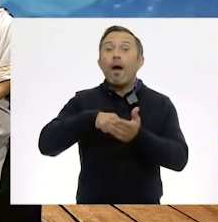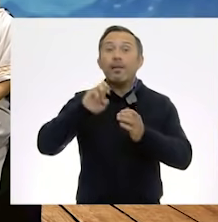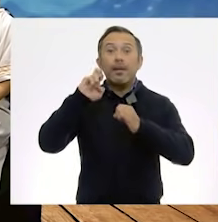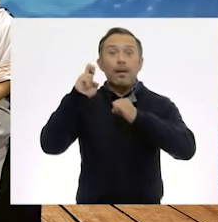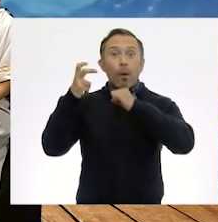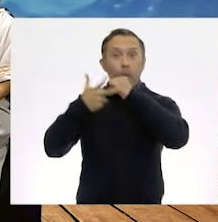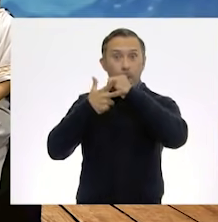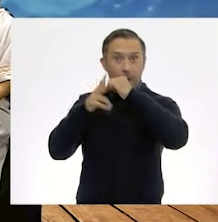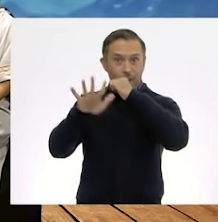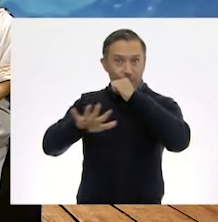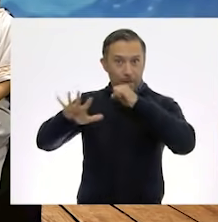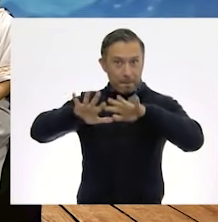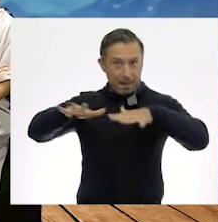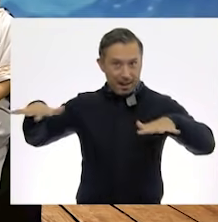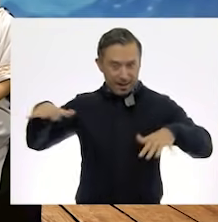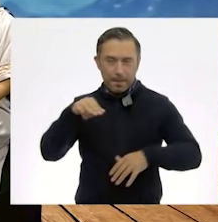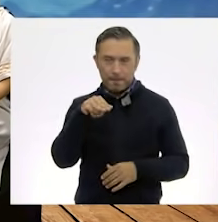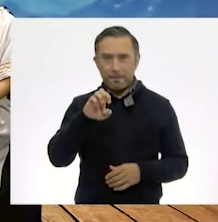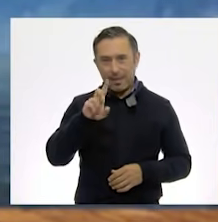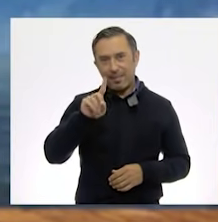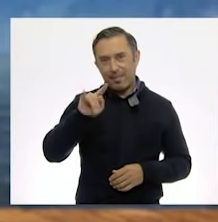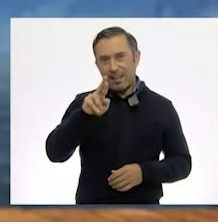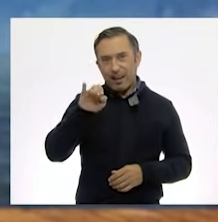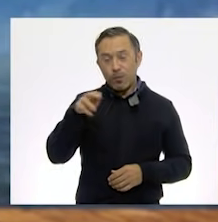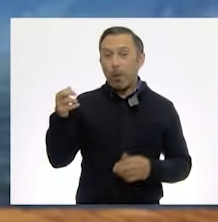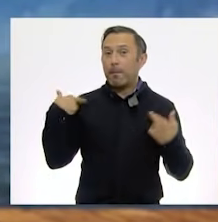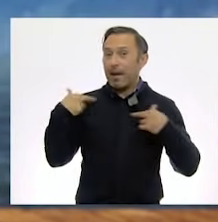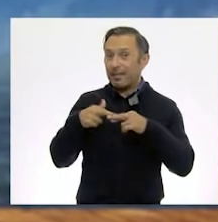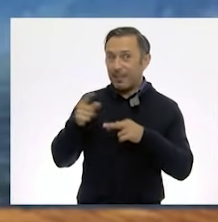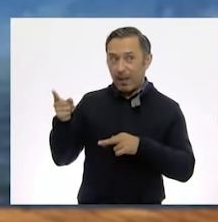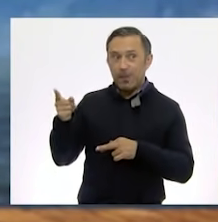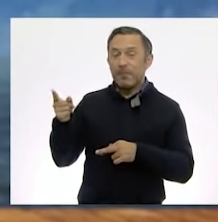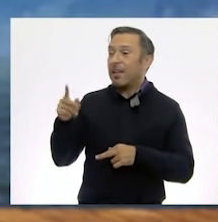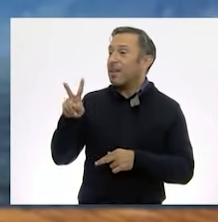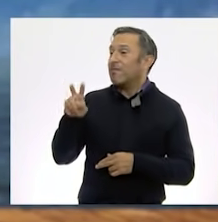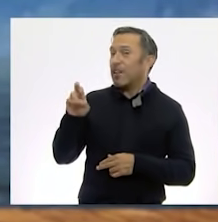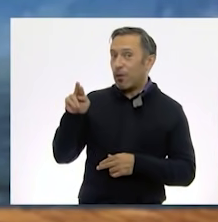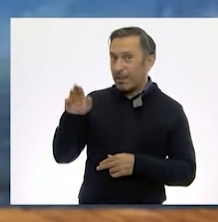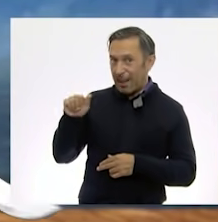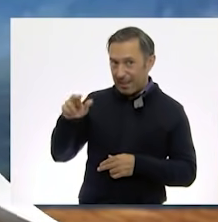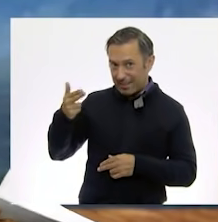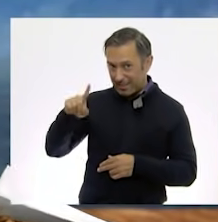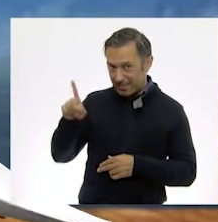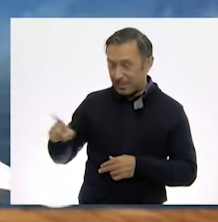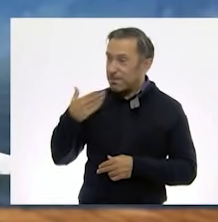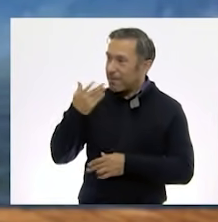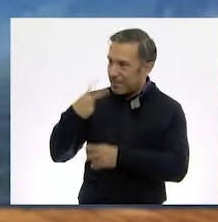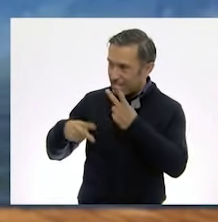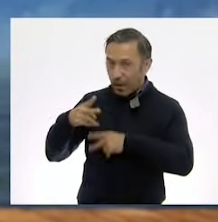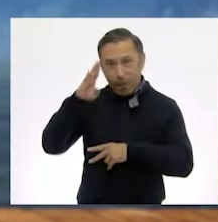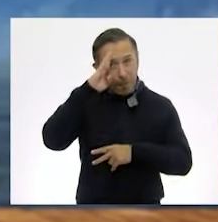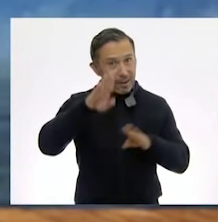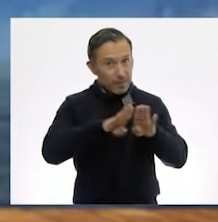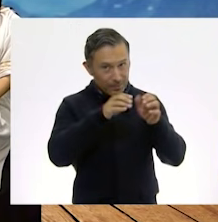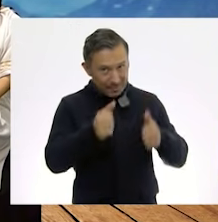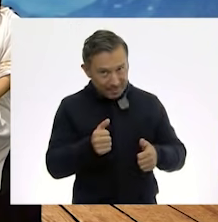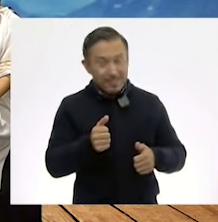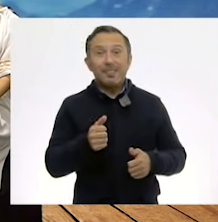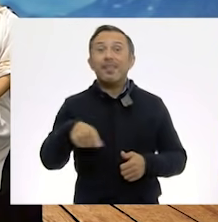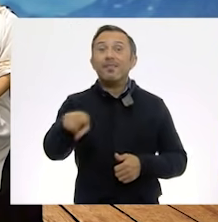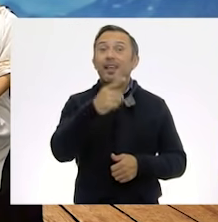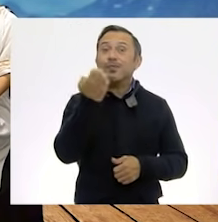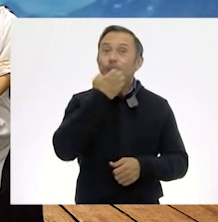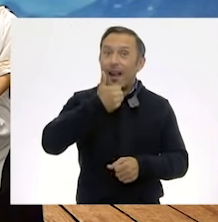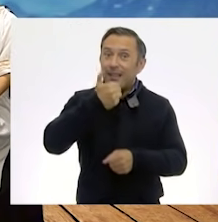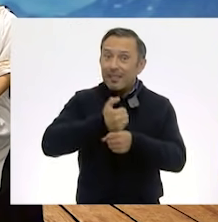Mediterráneo. Y para eso me acompaña la maestra Vero Hernández. Bienvenida. Hola María, ¿cómo estás? Mucho gusto a todos los estudiantes de sexto en casa.